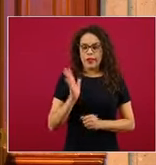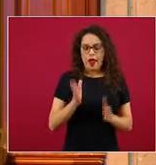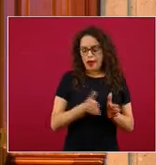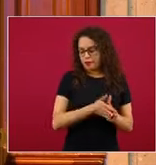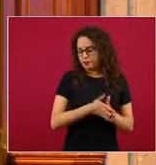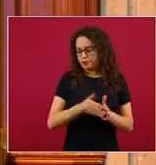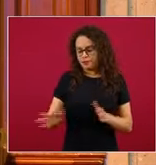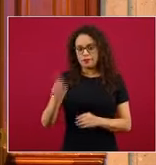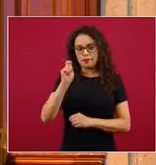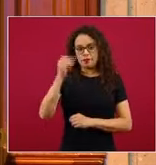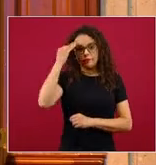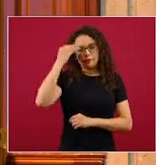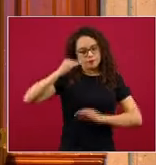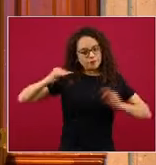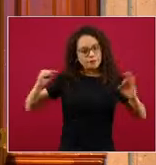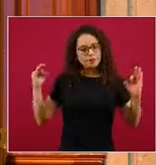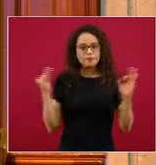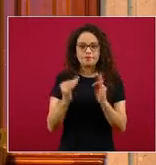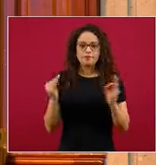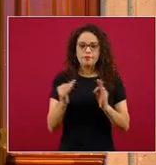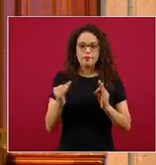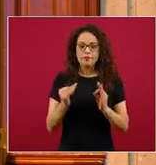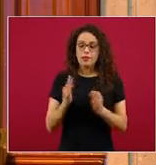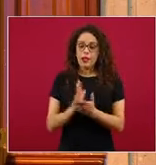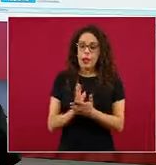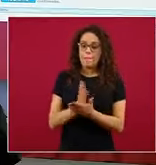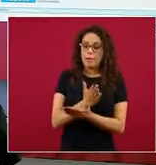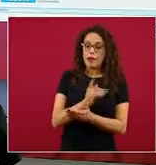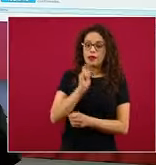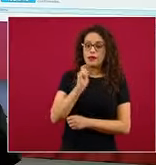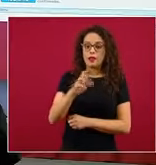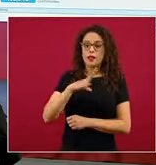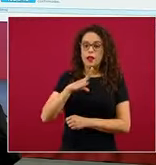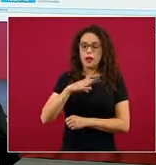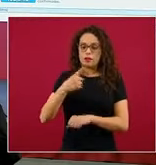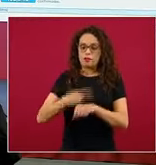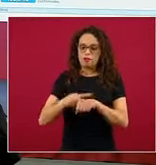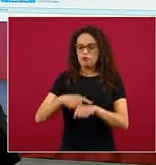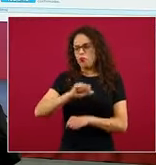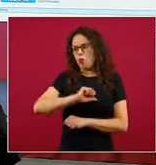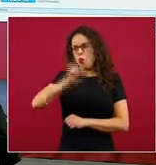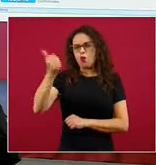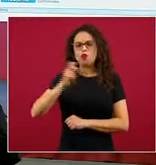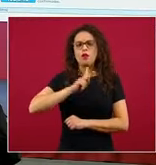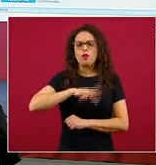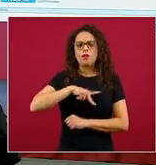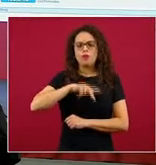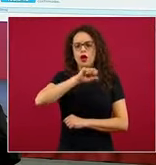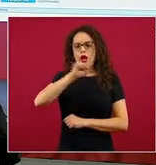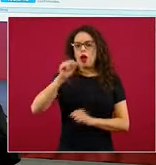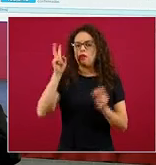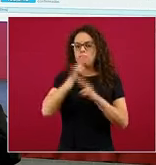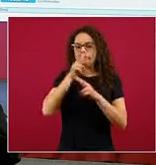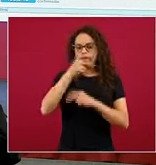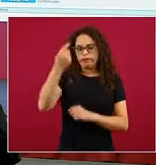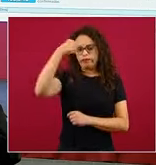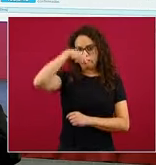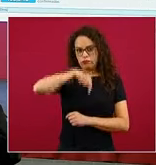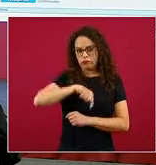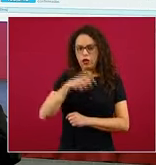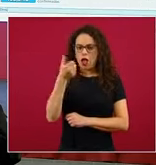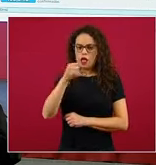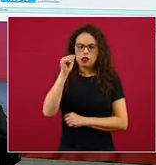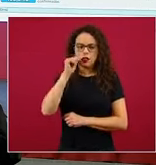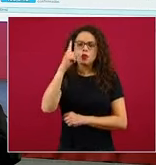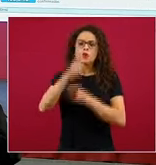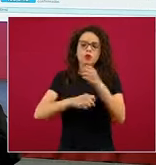temporada invernal, en donde además se asocia la circulación de otros virus respiratorios que normalmente o año con año